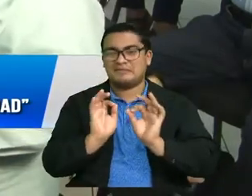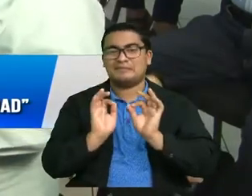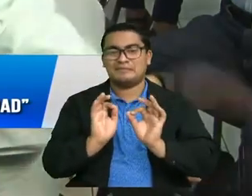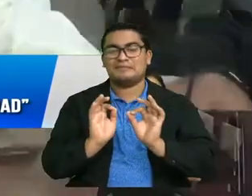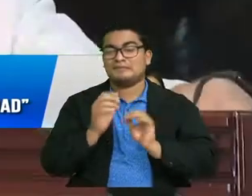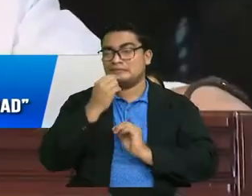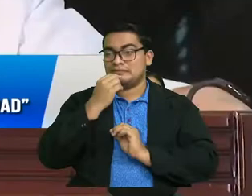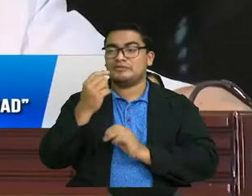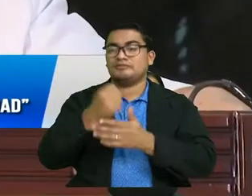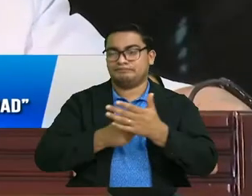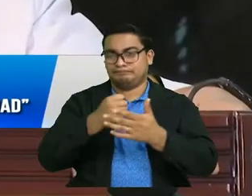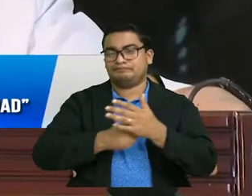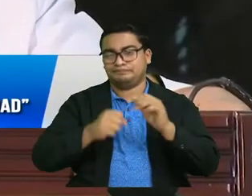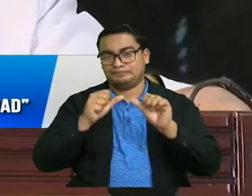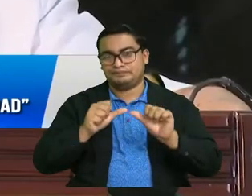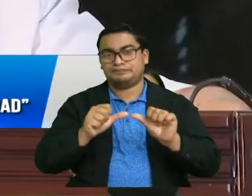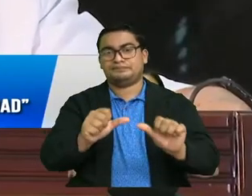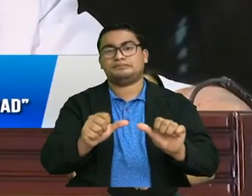Y